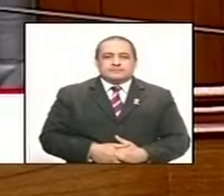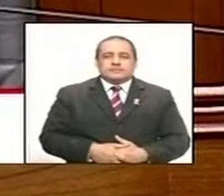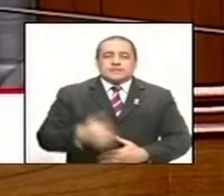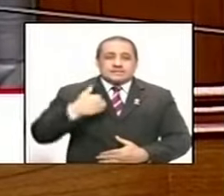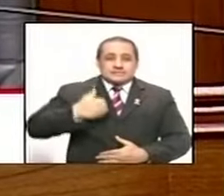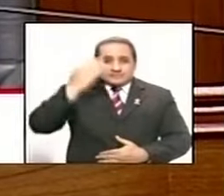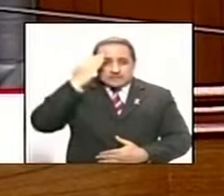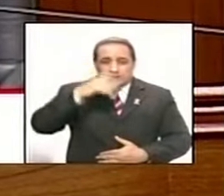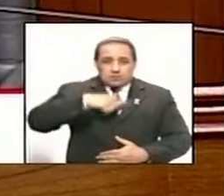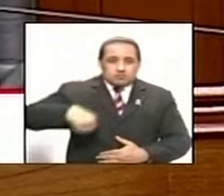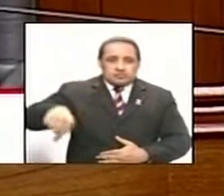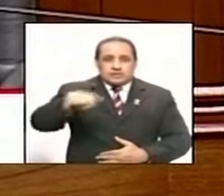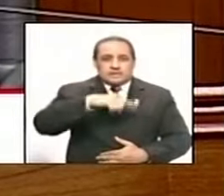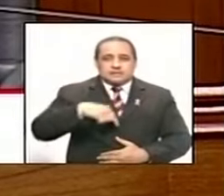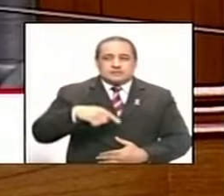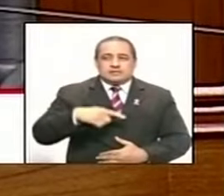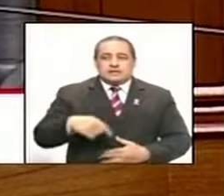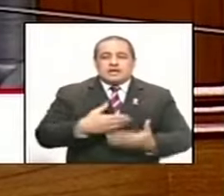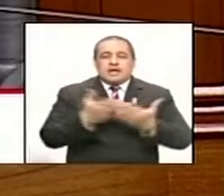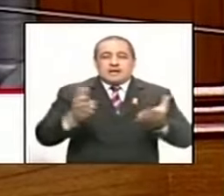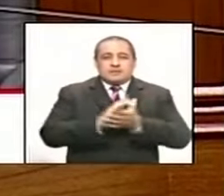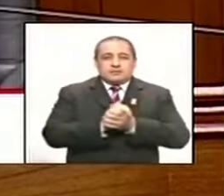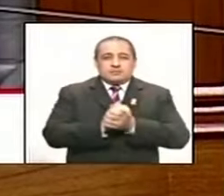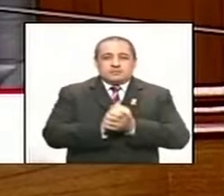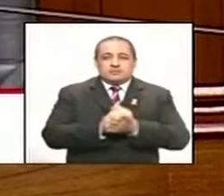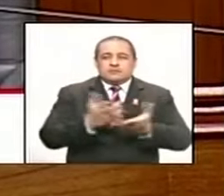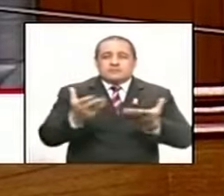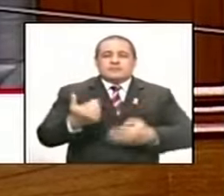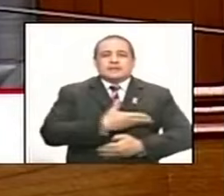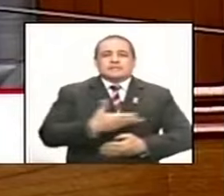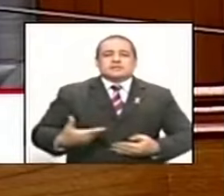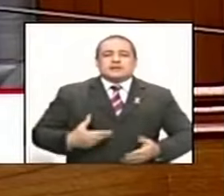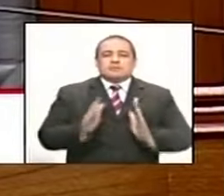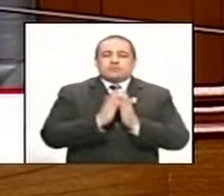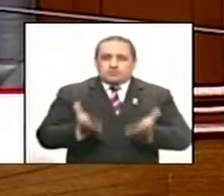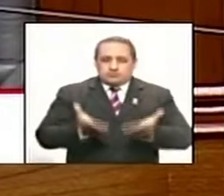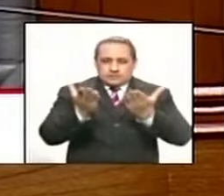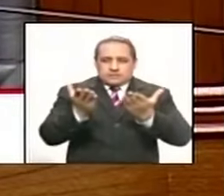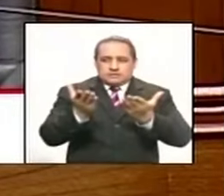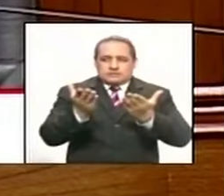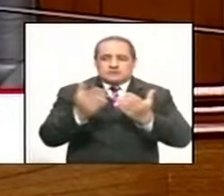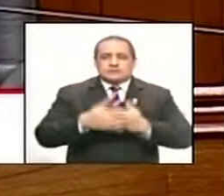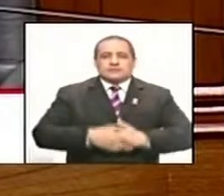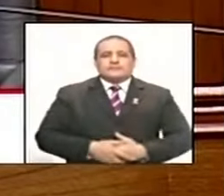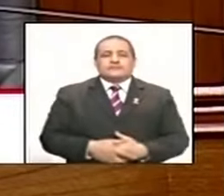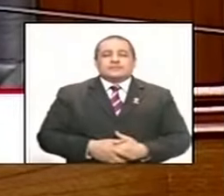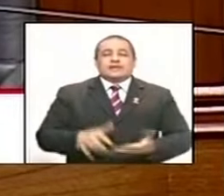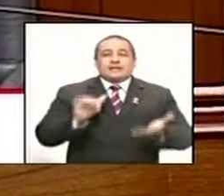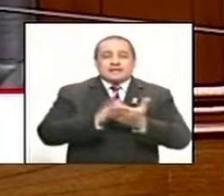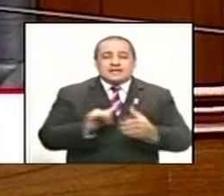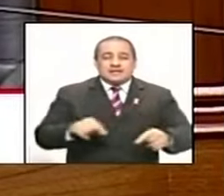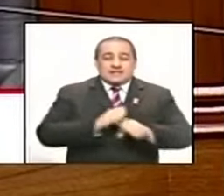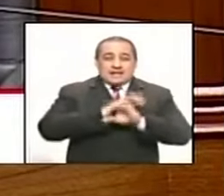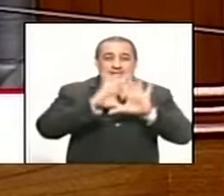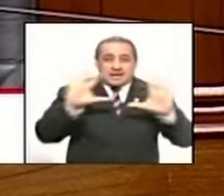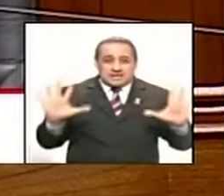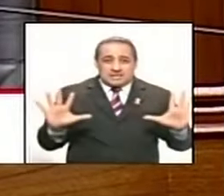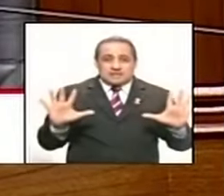Sepan ustedes, estimados colegas, señora presidenta, por su intermedio, que en aras a la